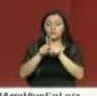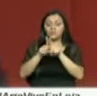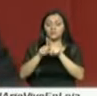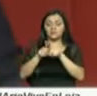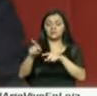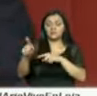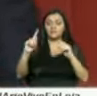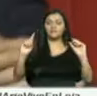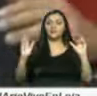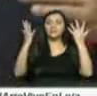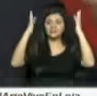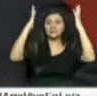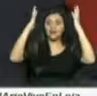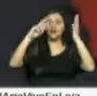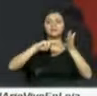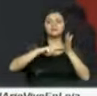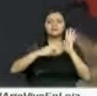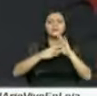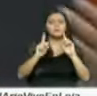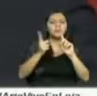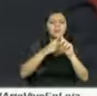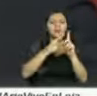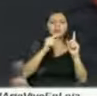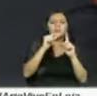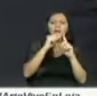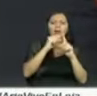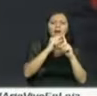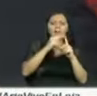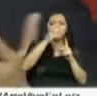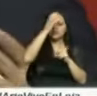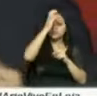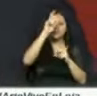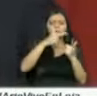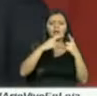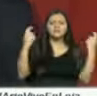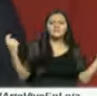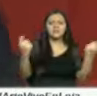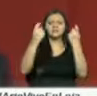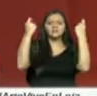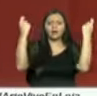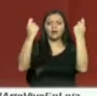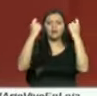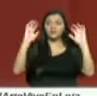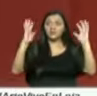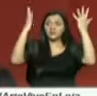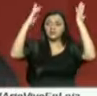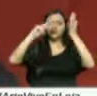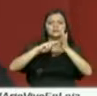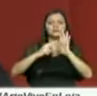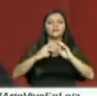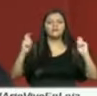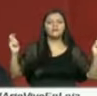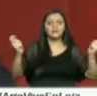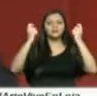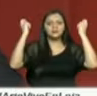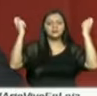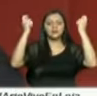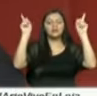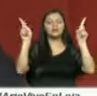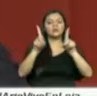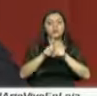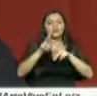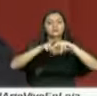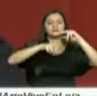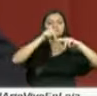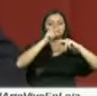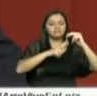Vallejo, el festival viene de fiesta, y se vive, se siente esa fiesta en nuestra querida Loja. La infraestructura hotelera